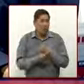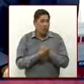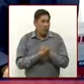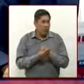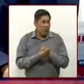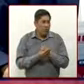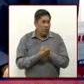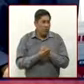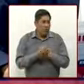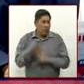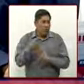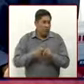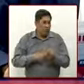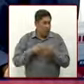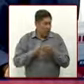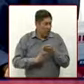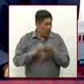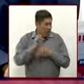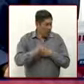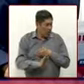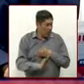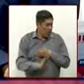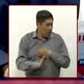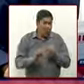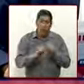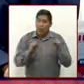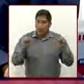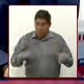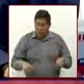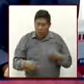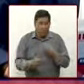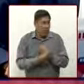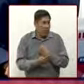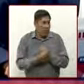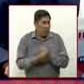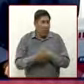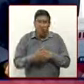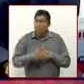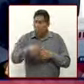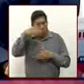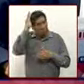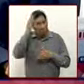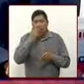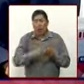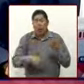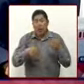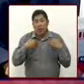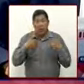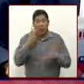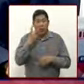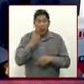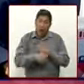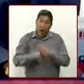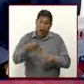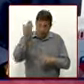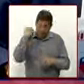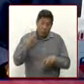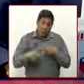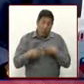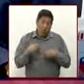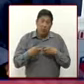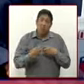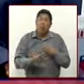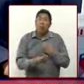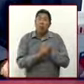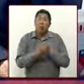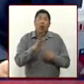ahí, al mes de abril que se tiene en el sistema financiero y es más de lo que se tenía hace un año, cuando había el conflicto incluso del